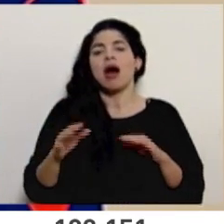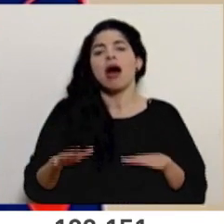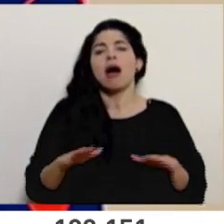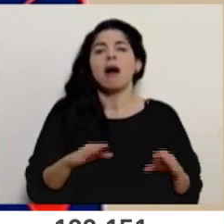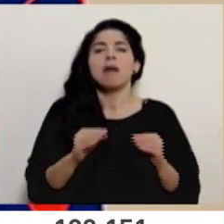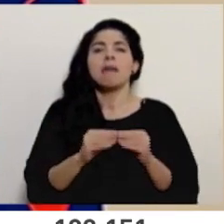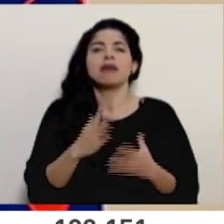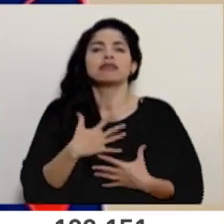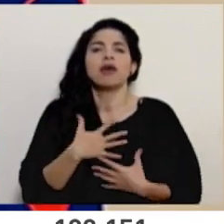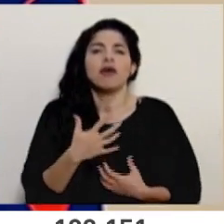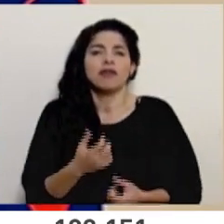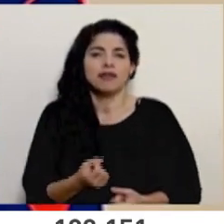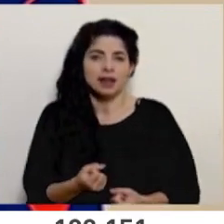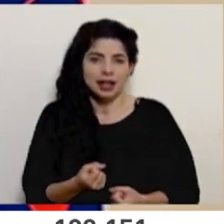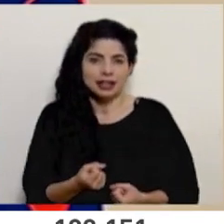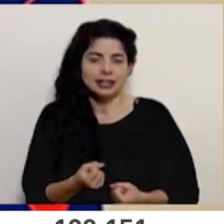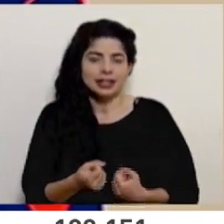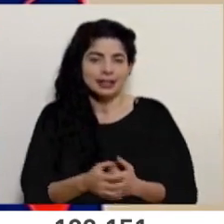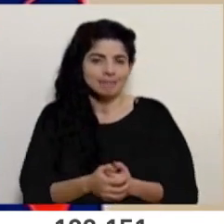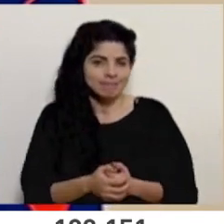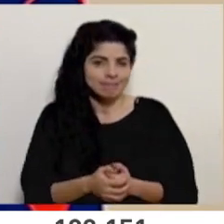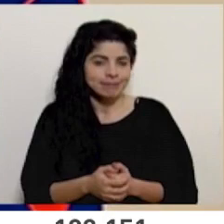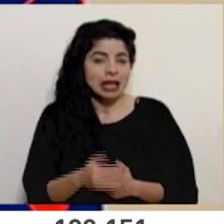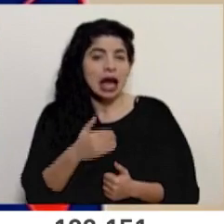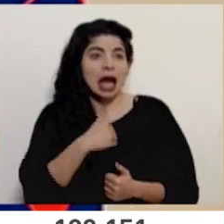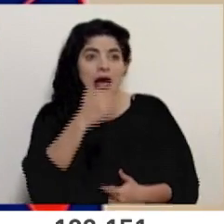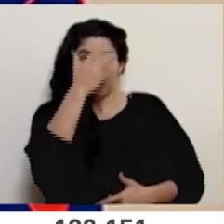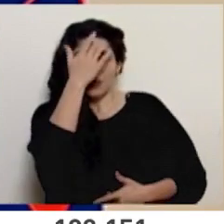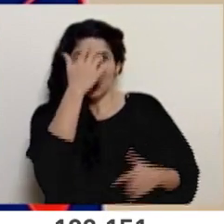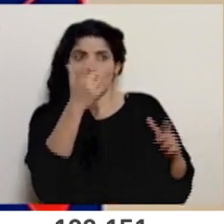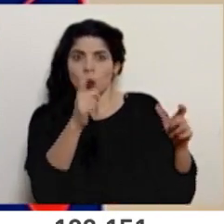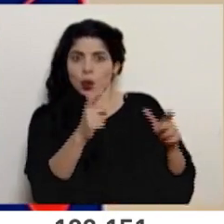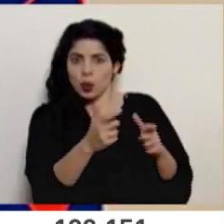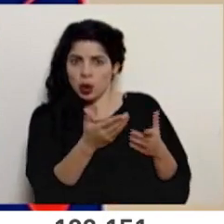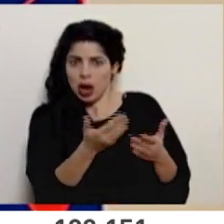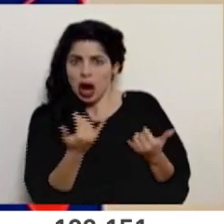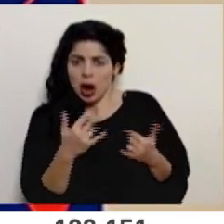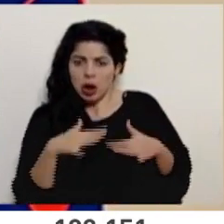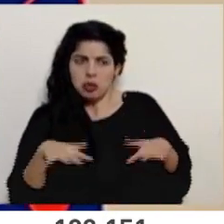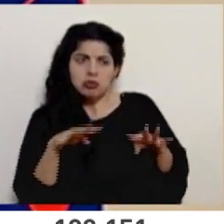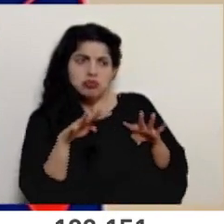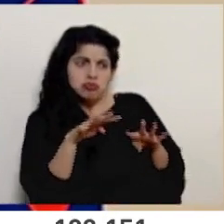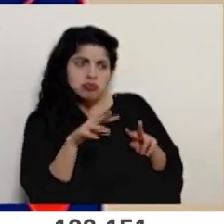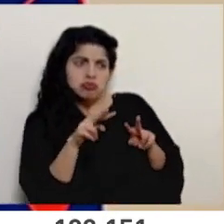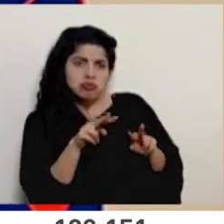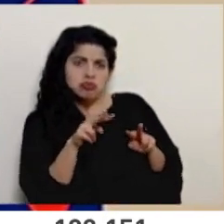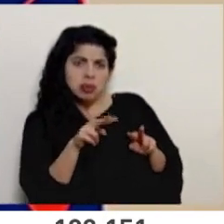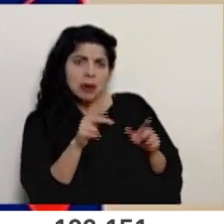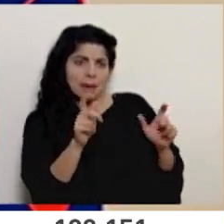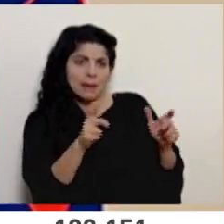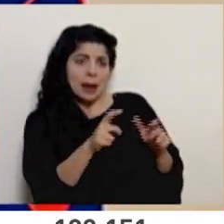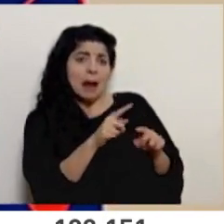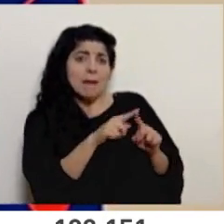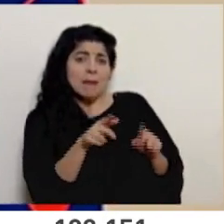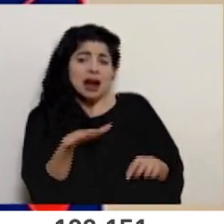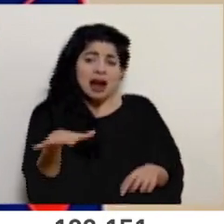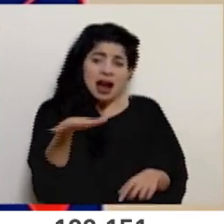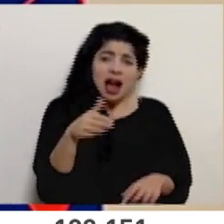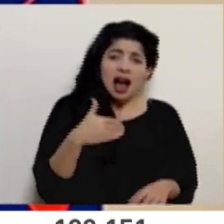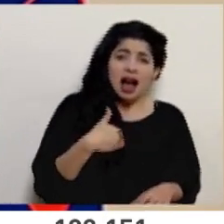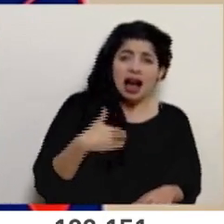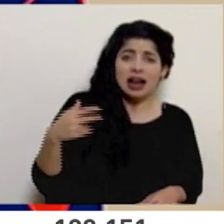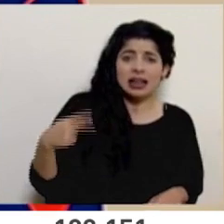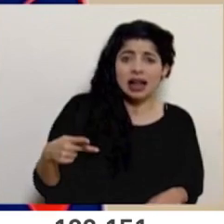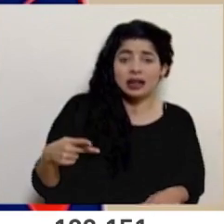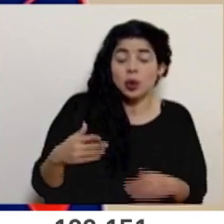asumir. Hay una disminución de casos, eso es lo que observamos, pero también hay un riesgo latente a